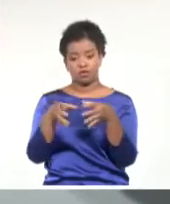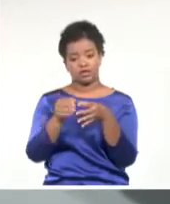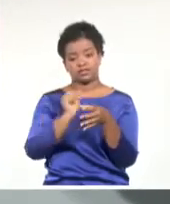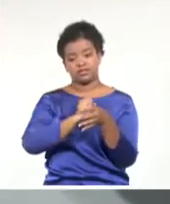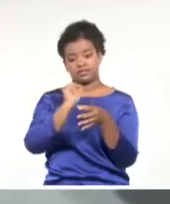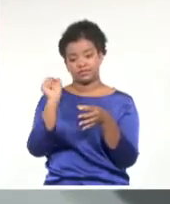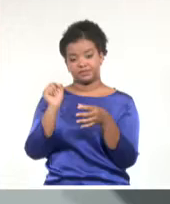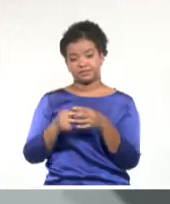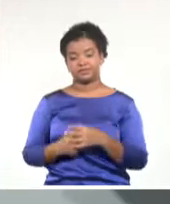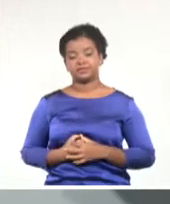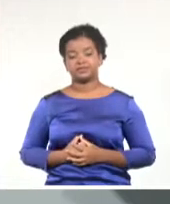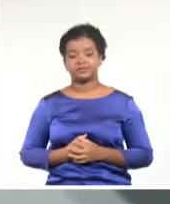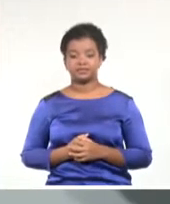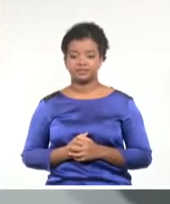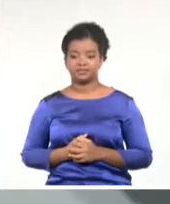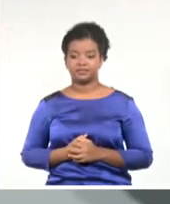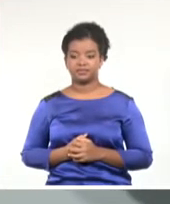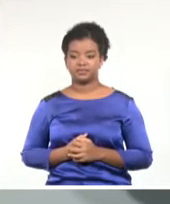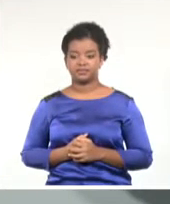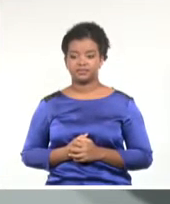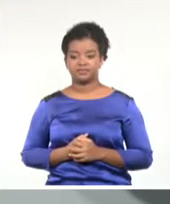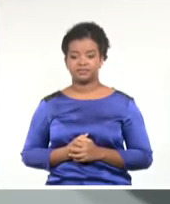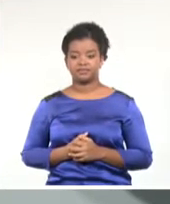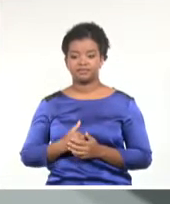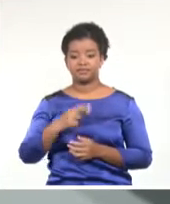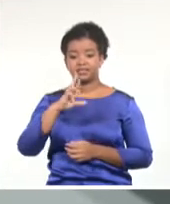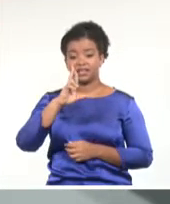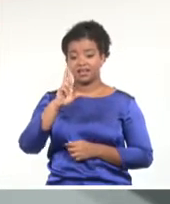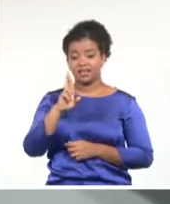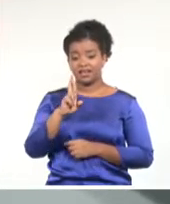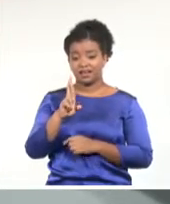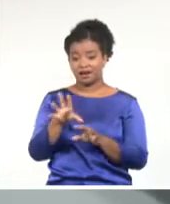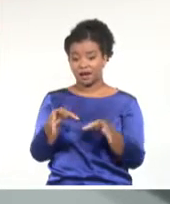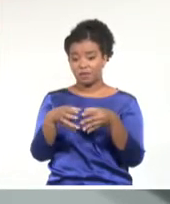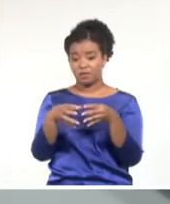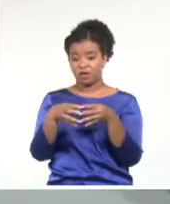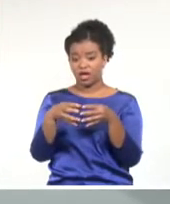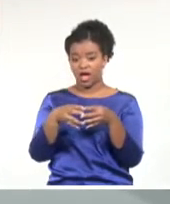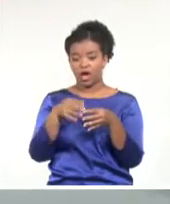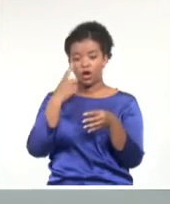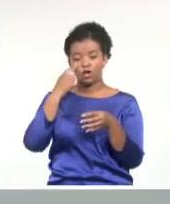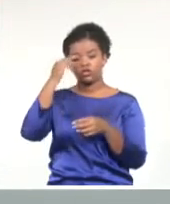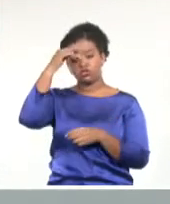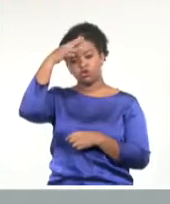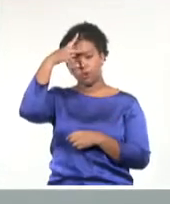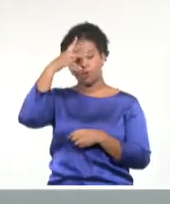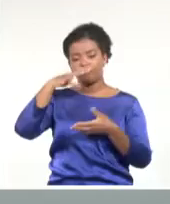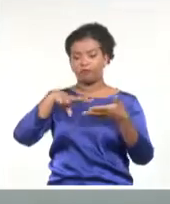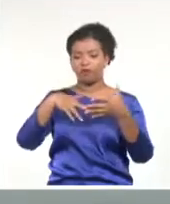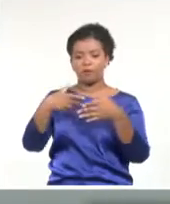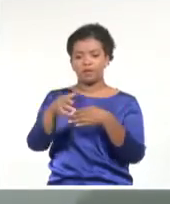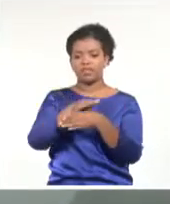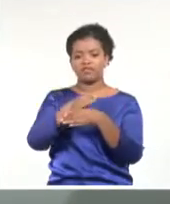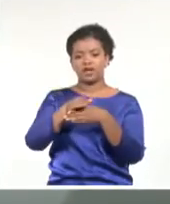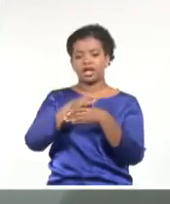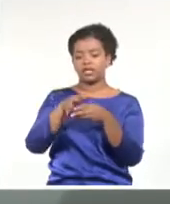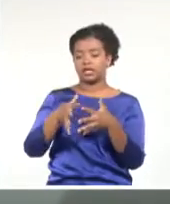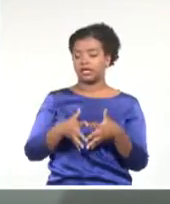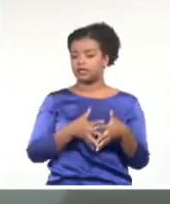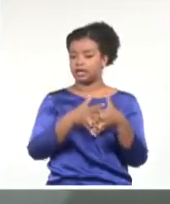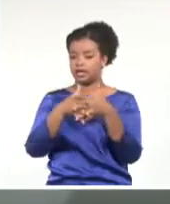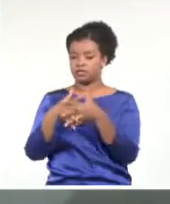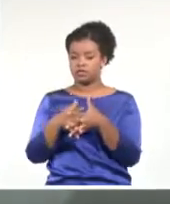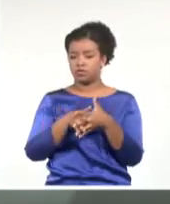En el mitin de los republicanos en Pensilvania, Donald Trump expuso una visión muy diferente de Estados Unidos ante cientos